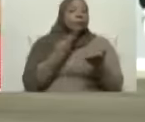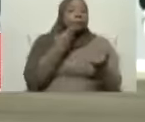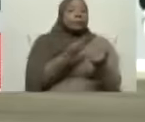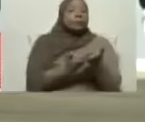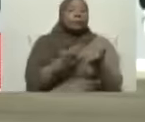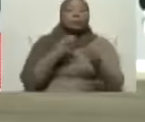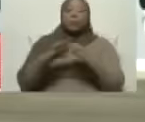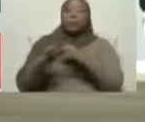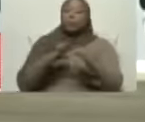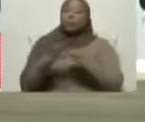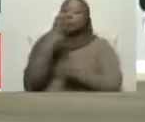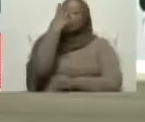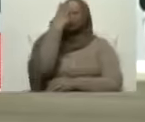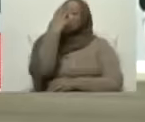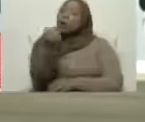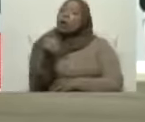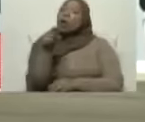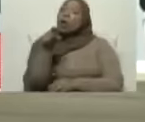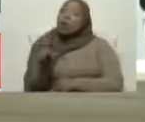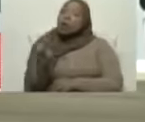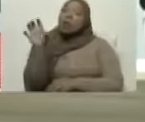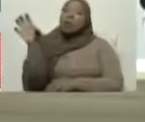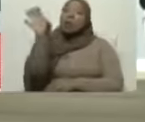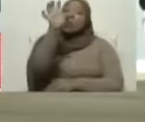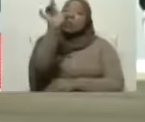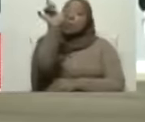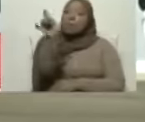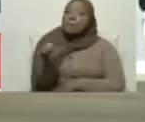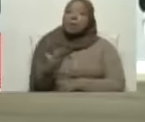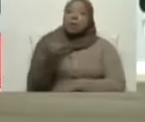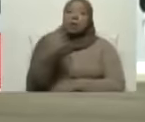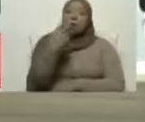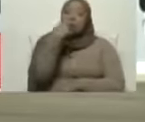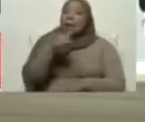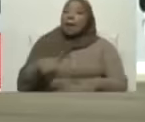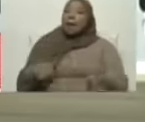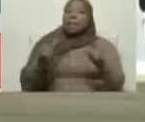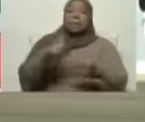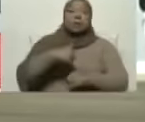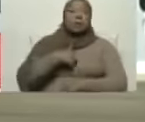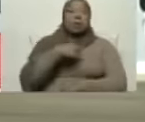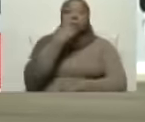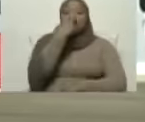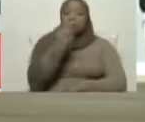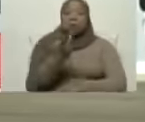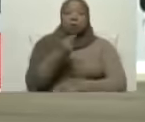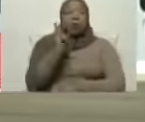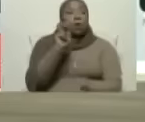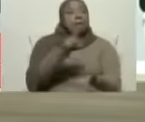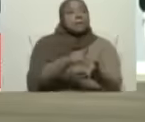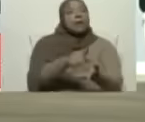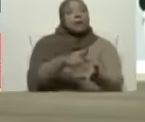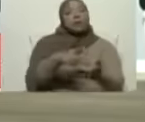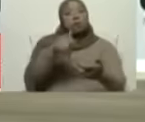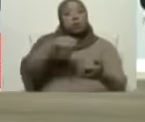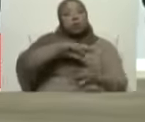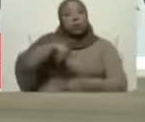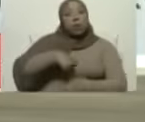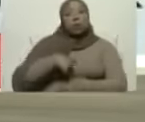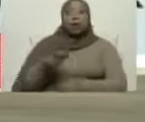para que entienda pues que no son personas gratas para venir aquí a nuestro